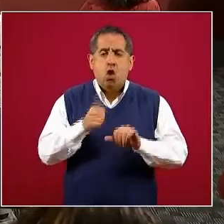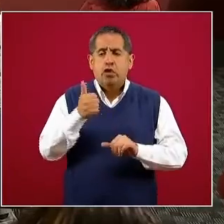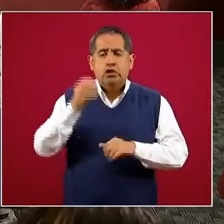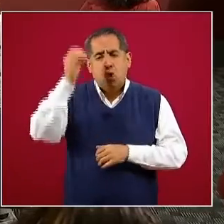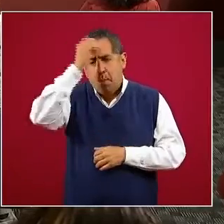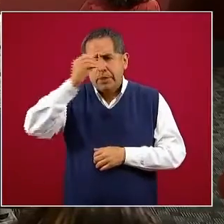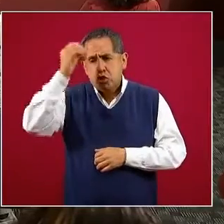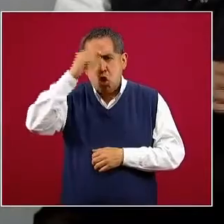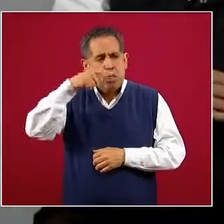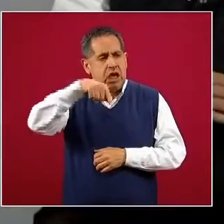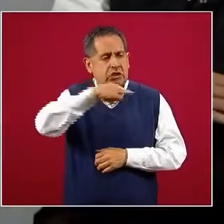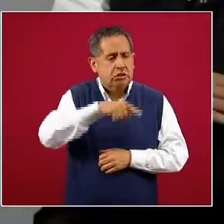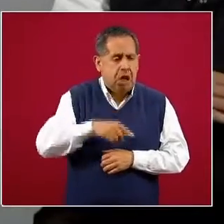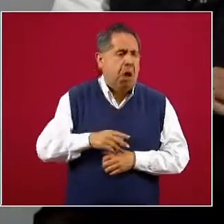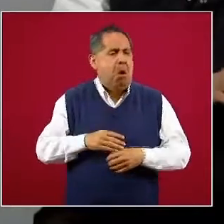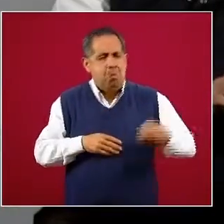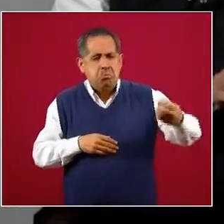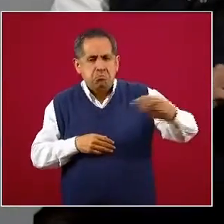empresas constructoras que